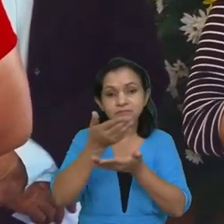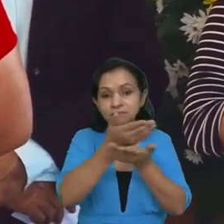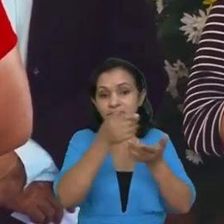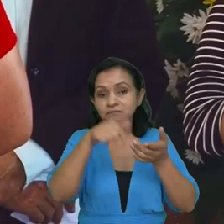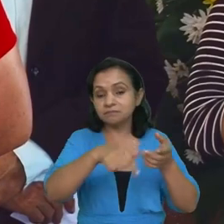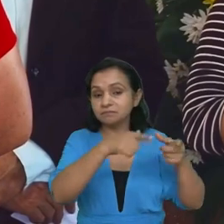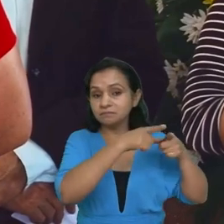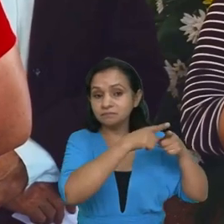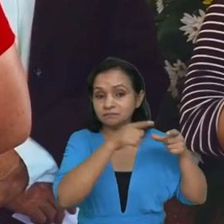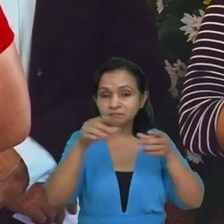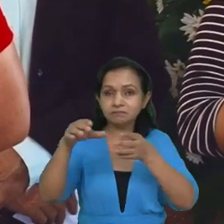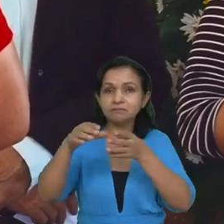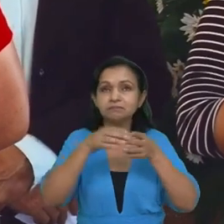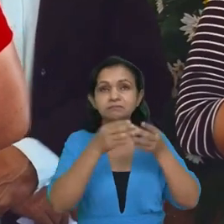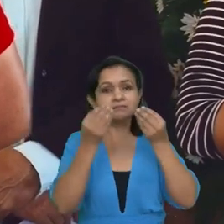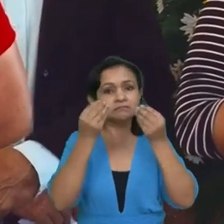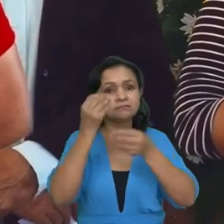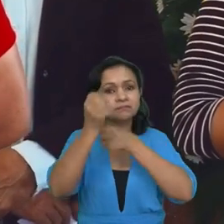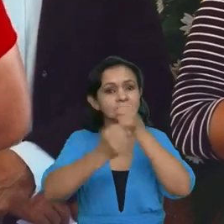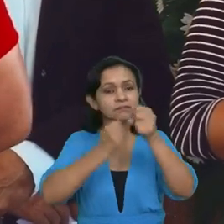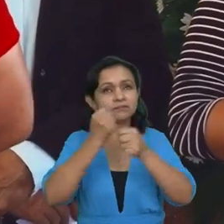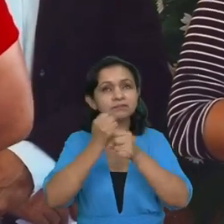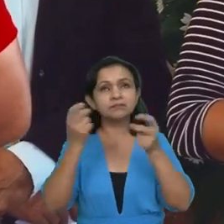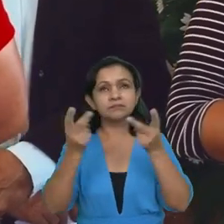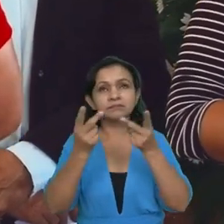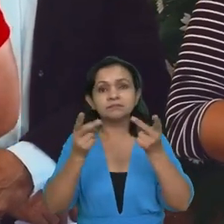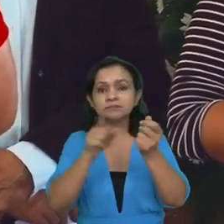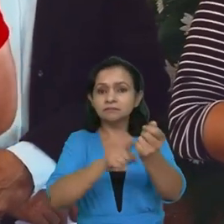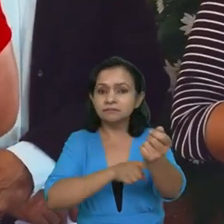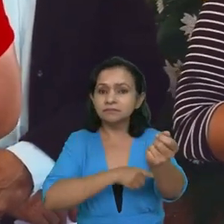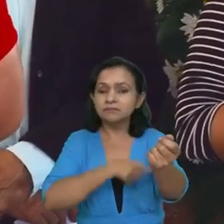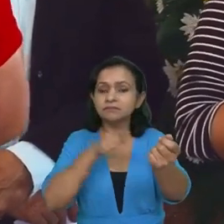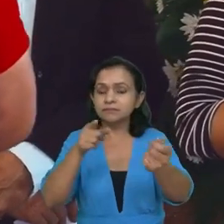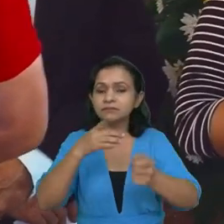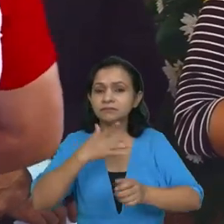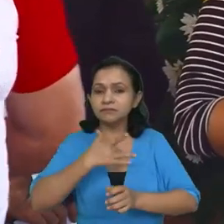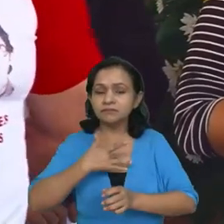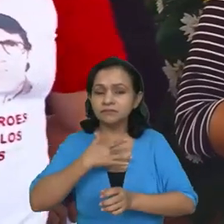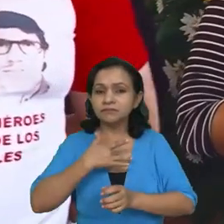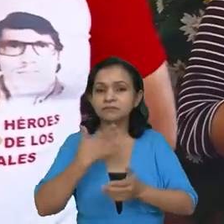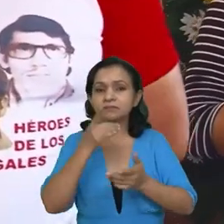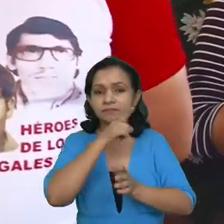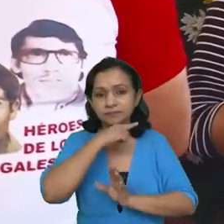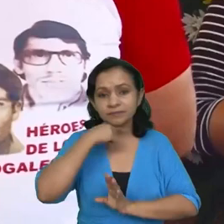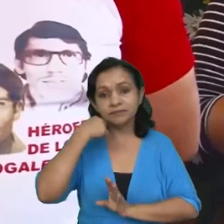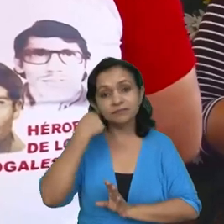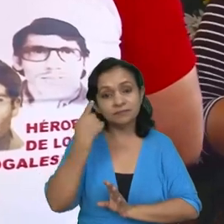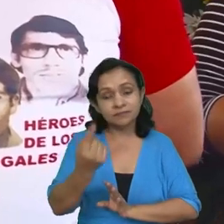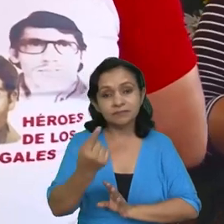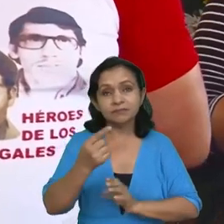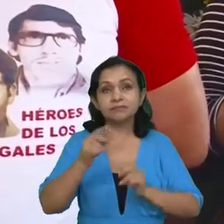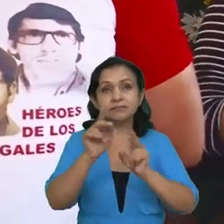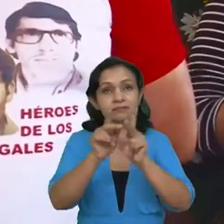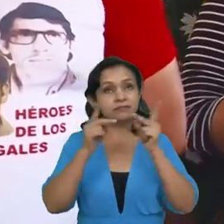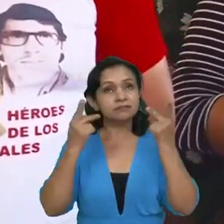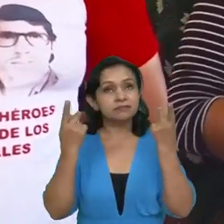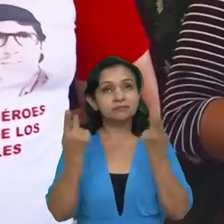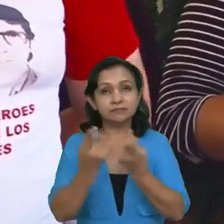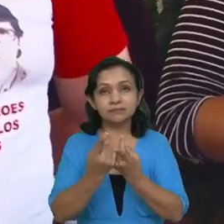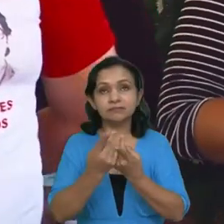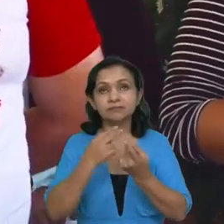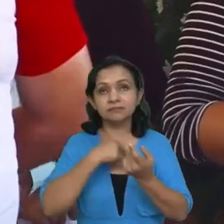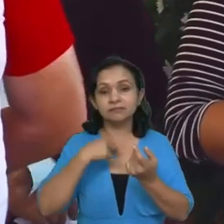también muchos años y también vivimos hermanados de las necesidades y la realidad que el pueblo